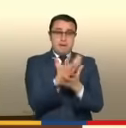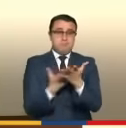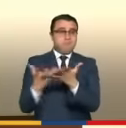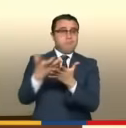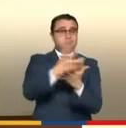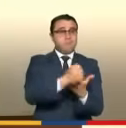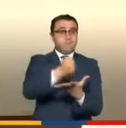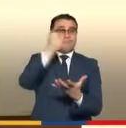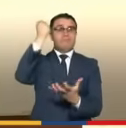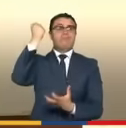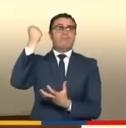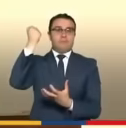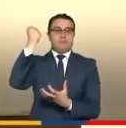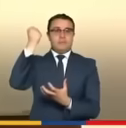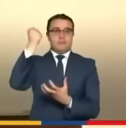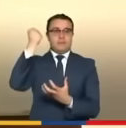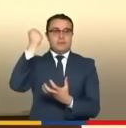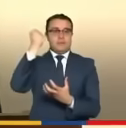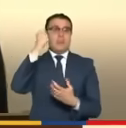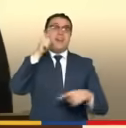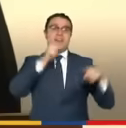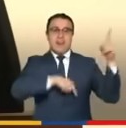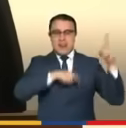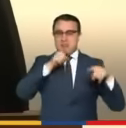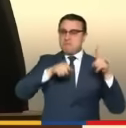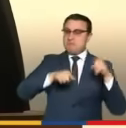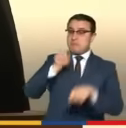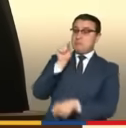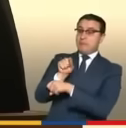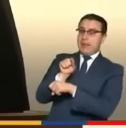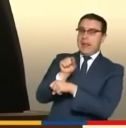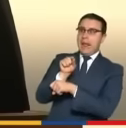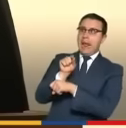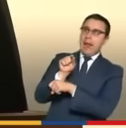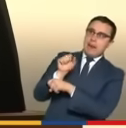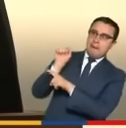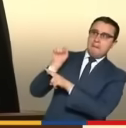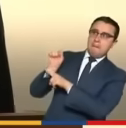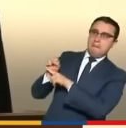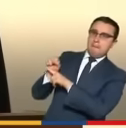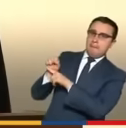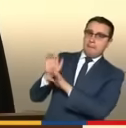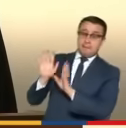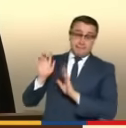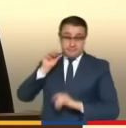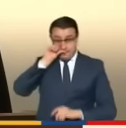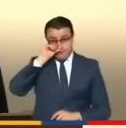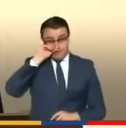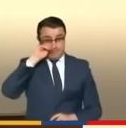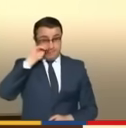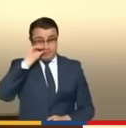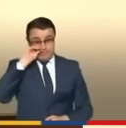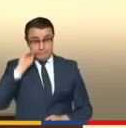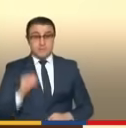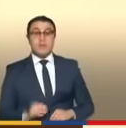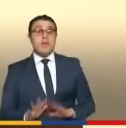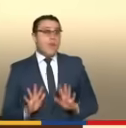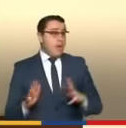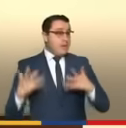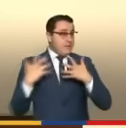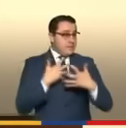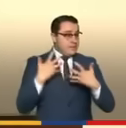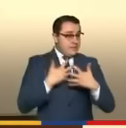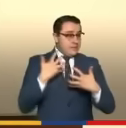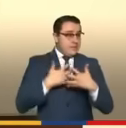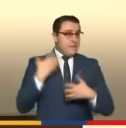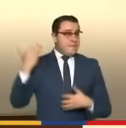Eso se le olvida a nuestros críticos decir. Luego, un sistema pensional depende, cualquiera que sea, de